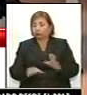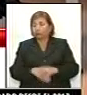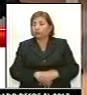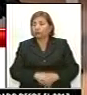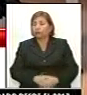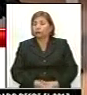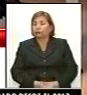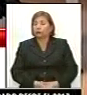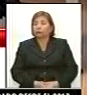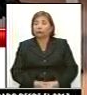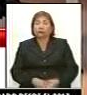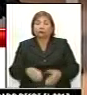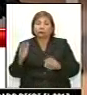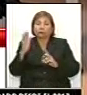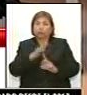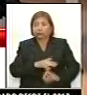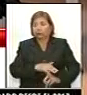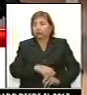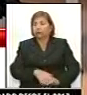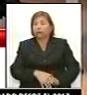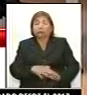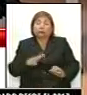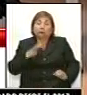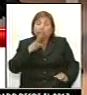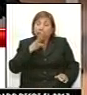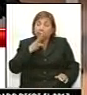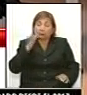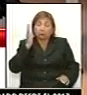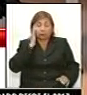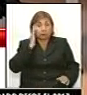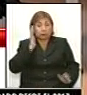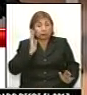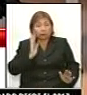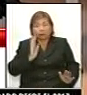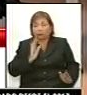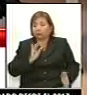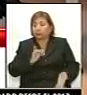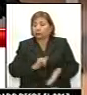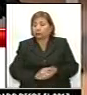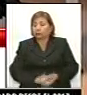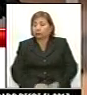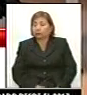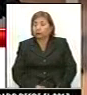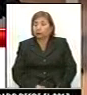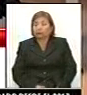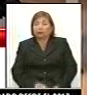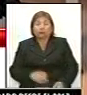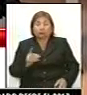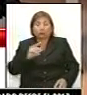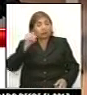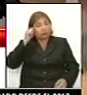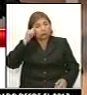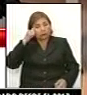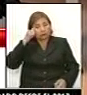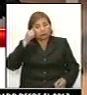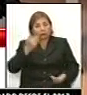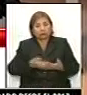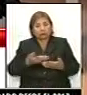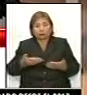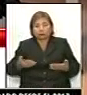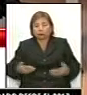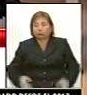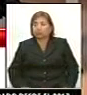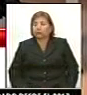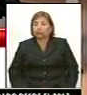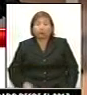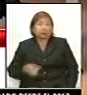de abuso. Yo no sé si no recuerdo bien los casos, y